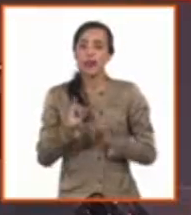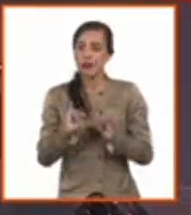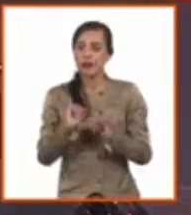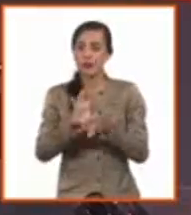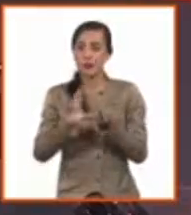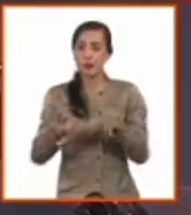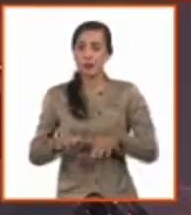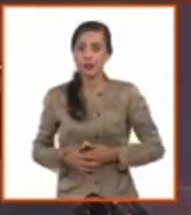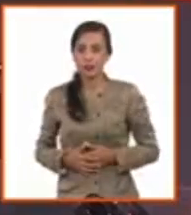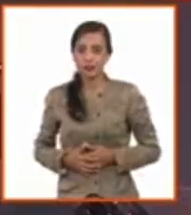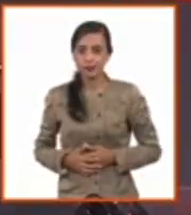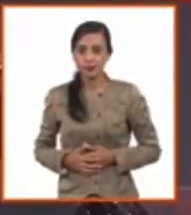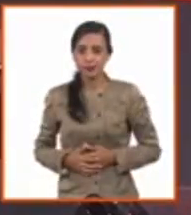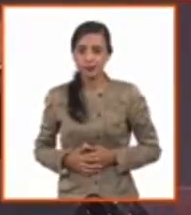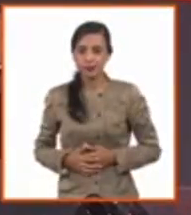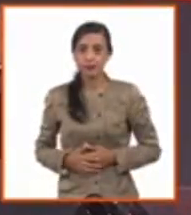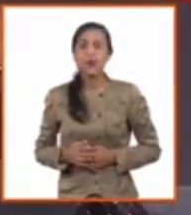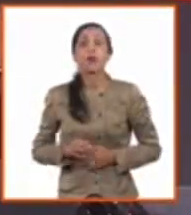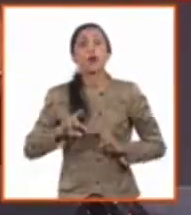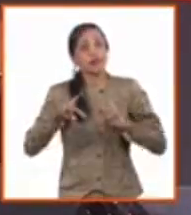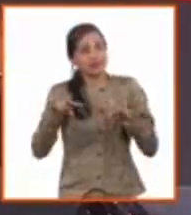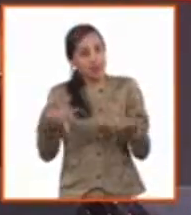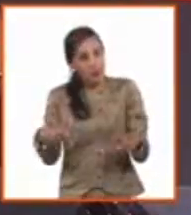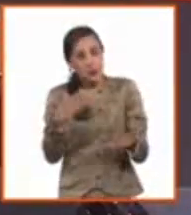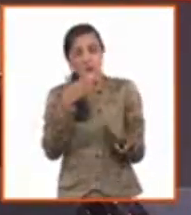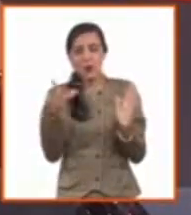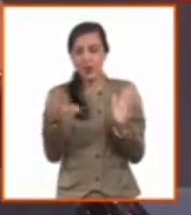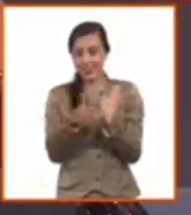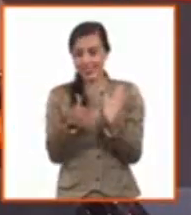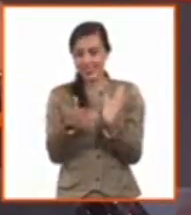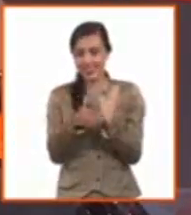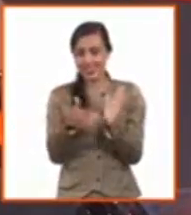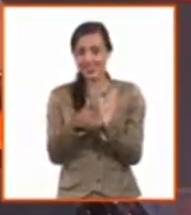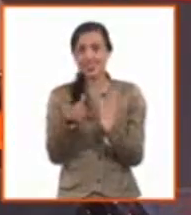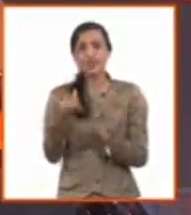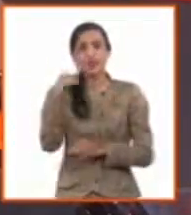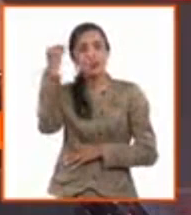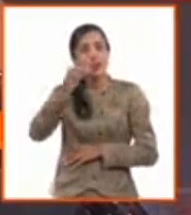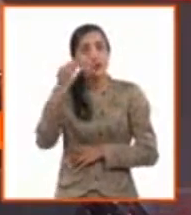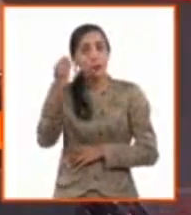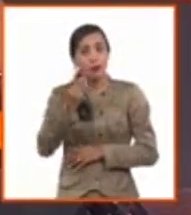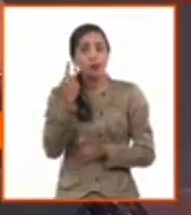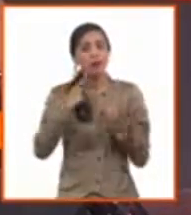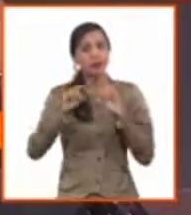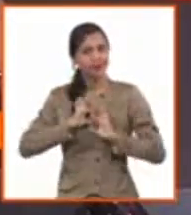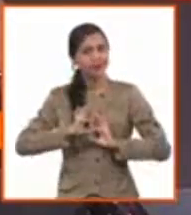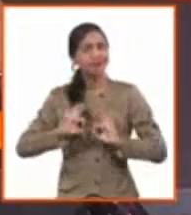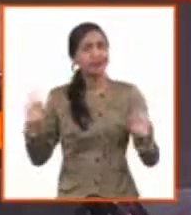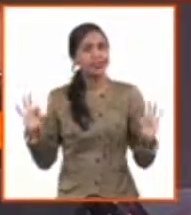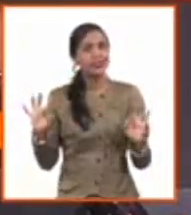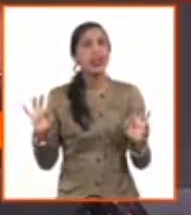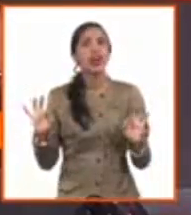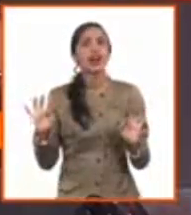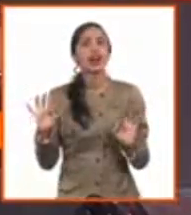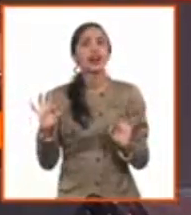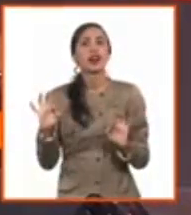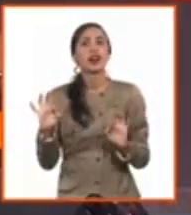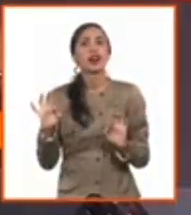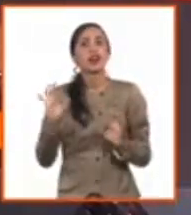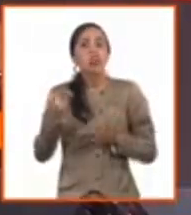propia informática bueno también reiteró las buenas tardes creo que es una excelente oportunidad